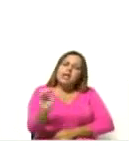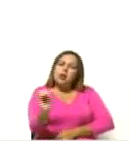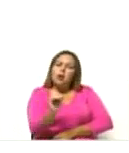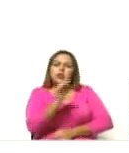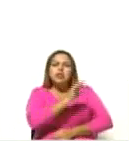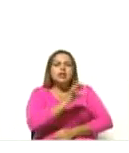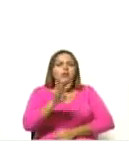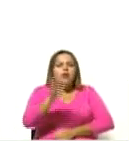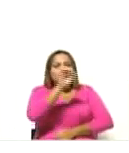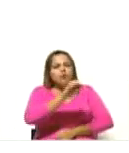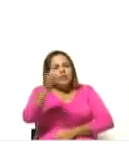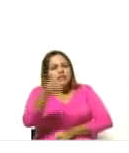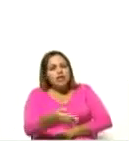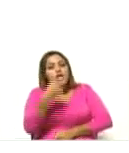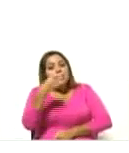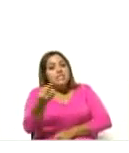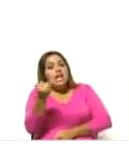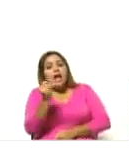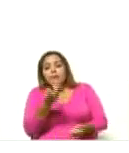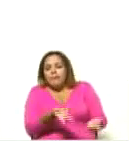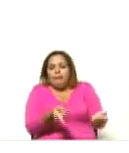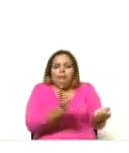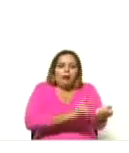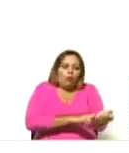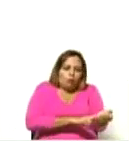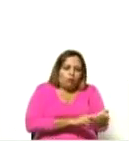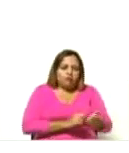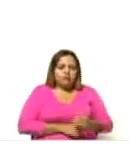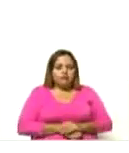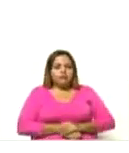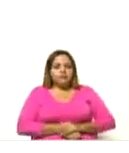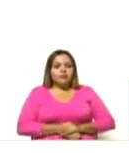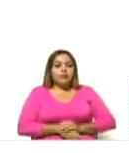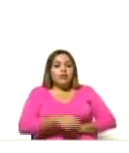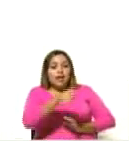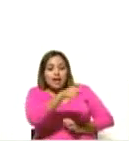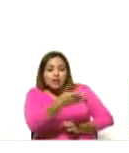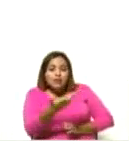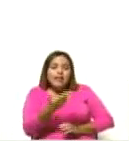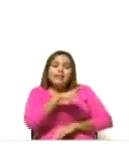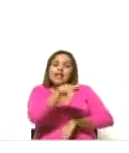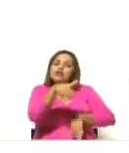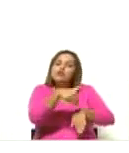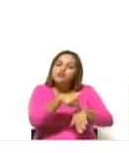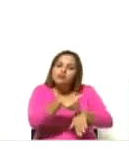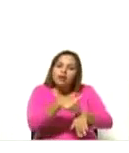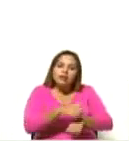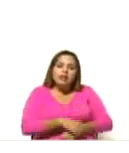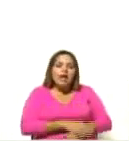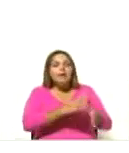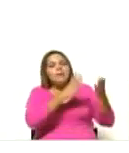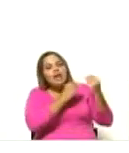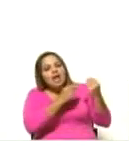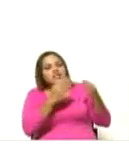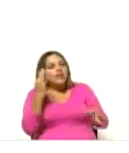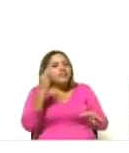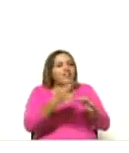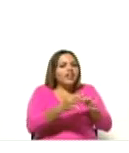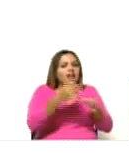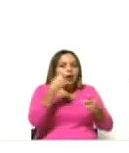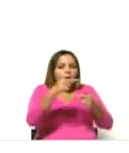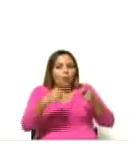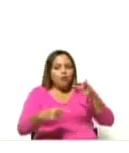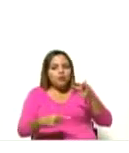34-35% piensa que está empeorando. Eso forma parte de un clima nacional de esperanza, de fe en que las